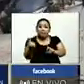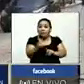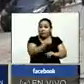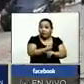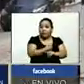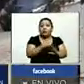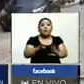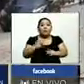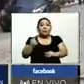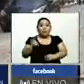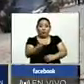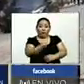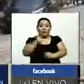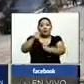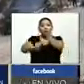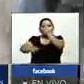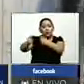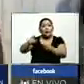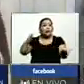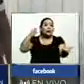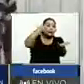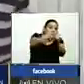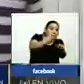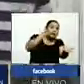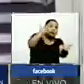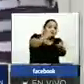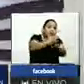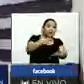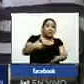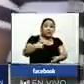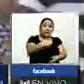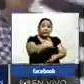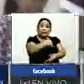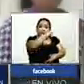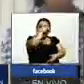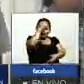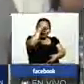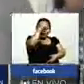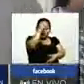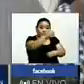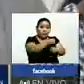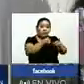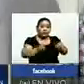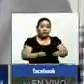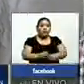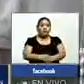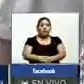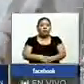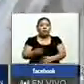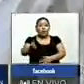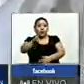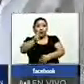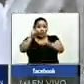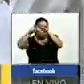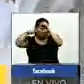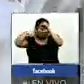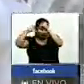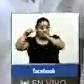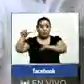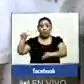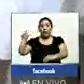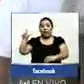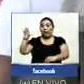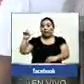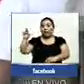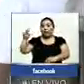personal, los usurutecos siguen llegando a las instalaciones del Ministerio de Trabajo. Con imágenes de Alberto